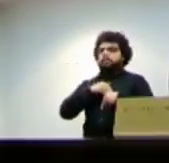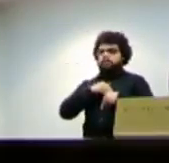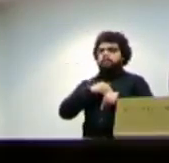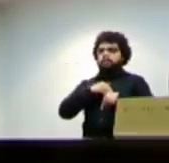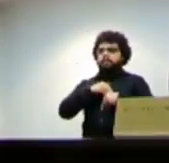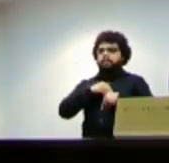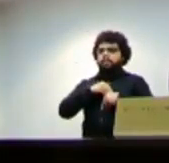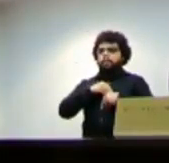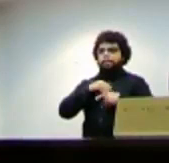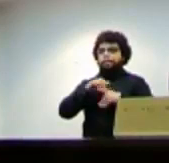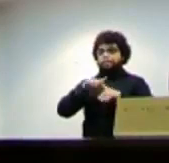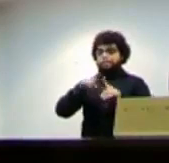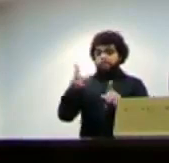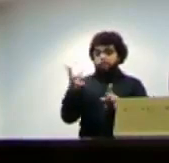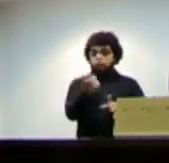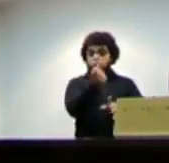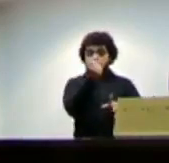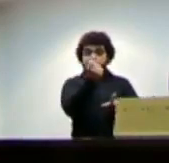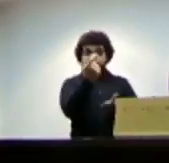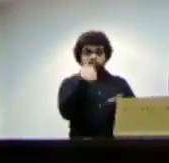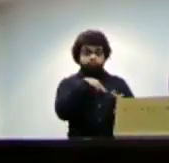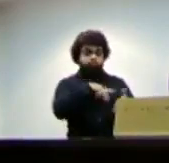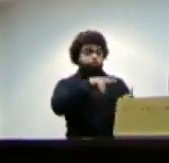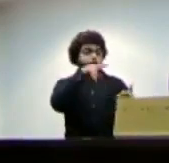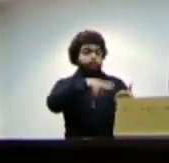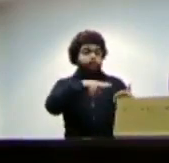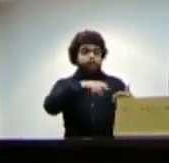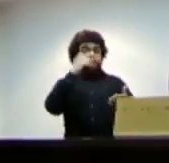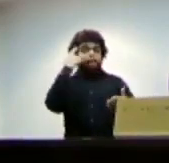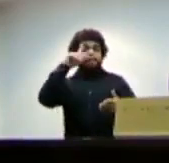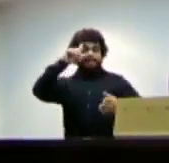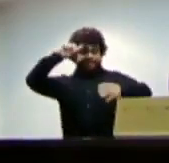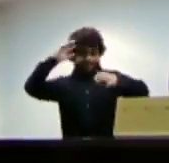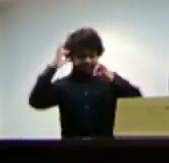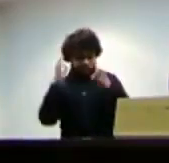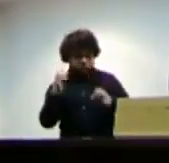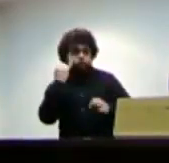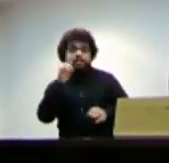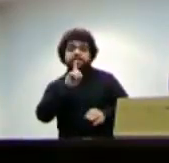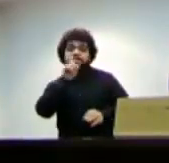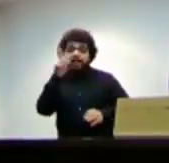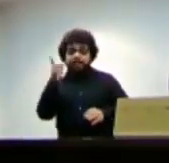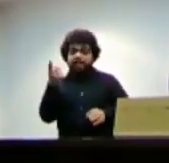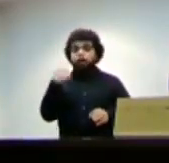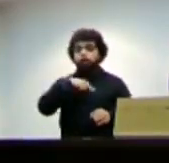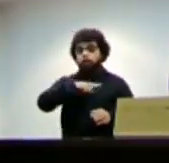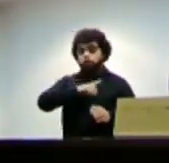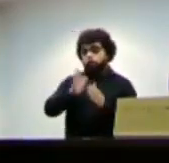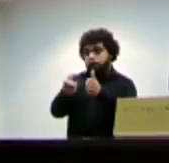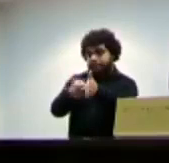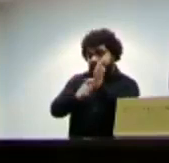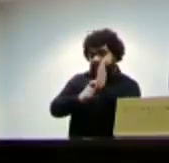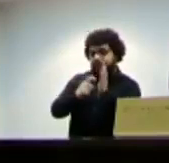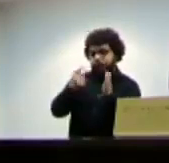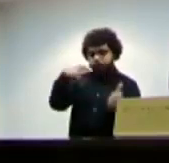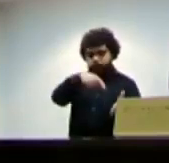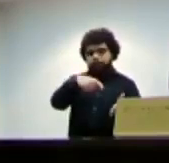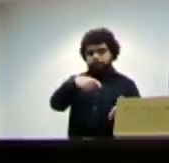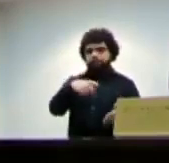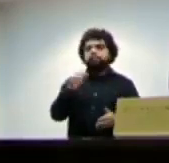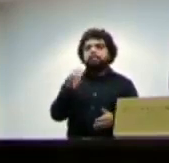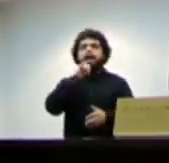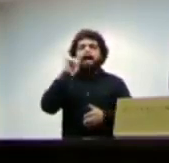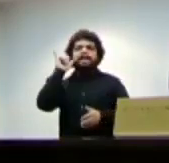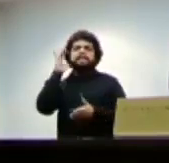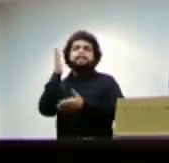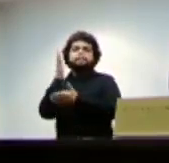que los examinemos y estemos seguros que son los documentos que se les requirieron. Ya hemos recibido en el día de ayer parcialmente algunos de